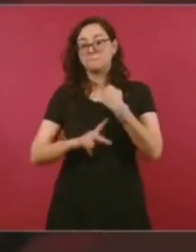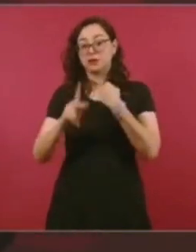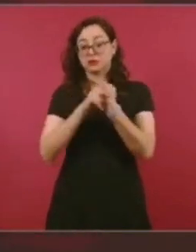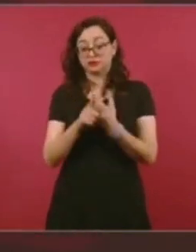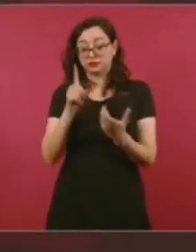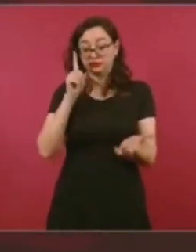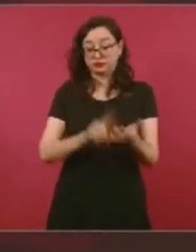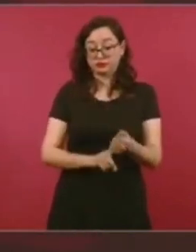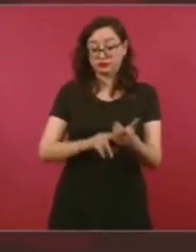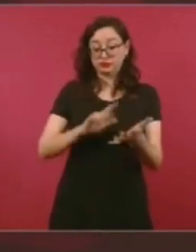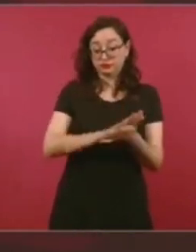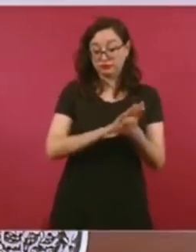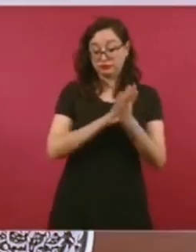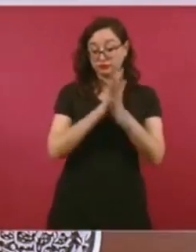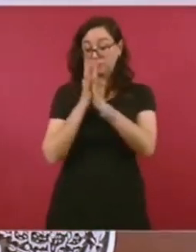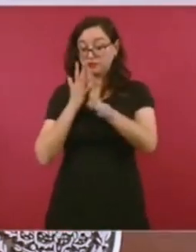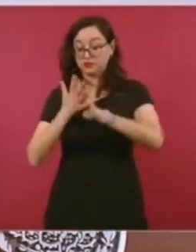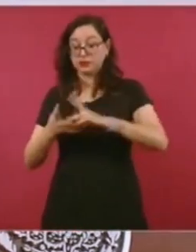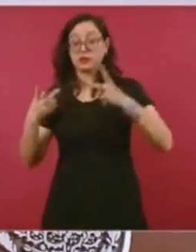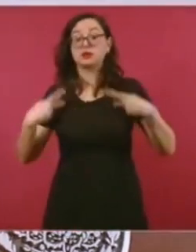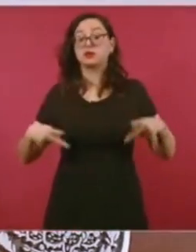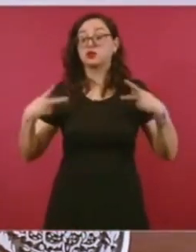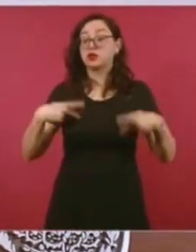tiempos de definiciones